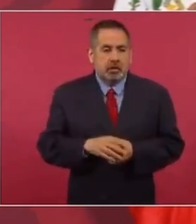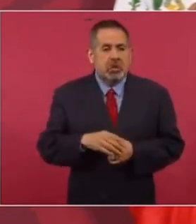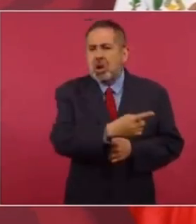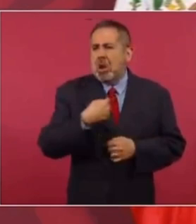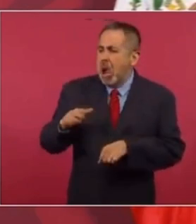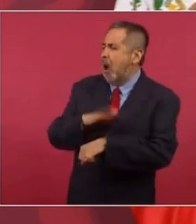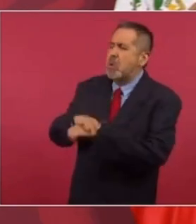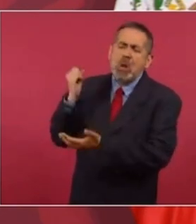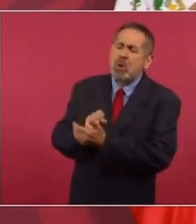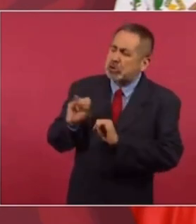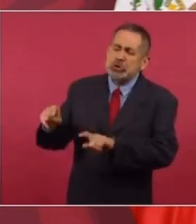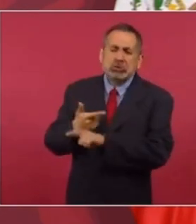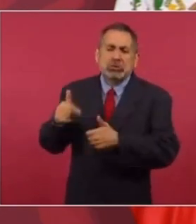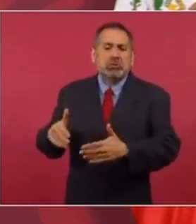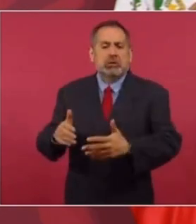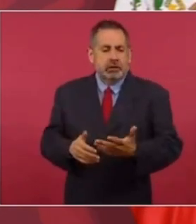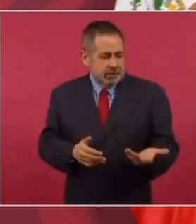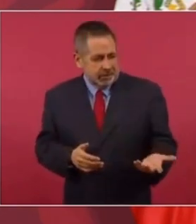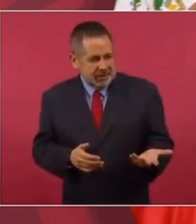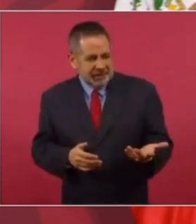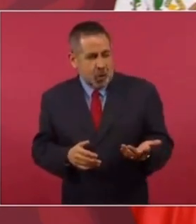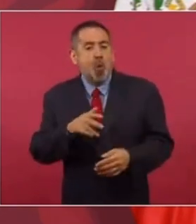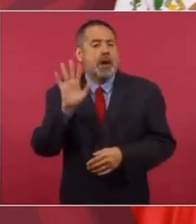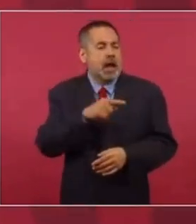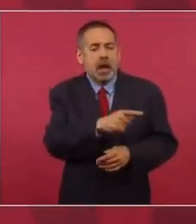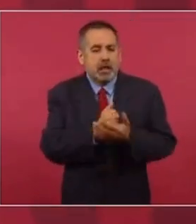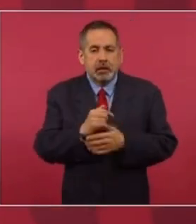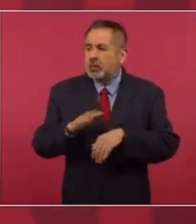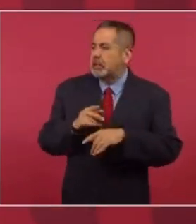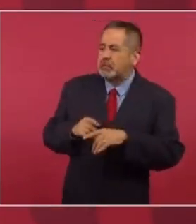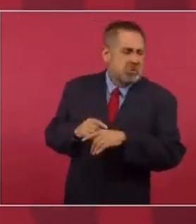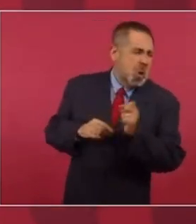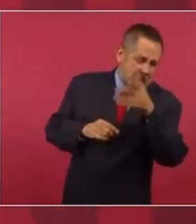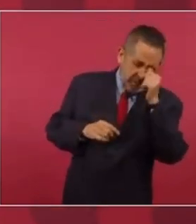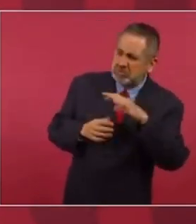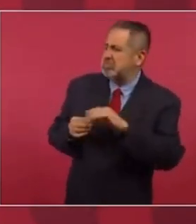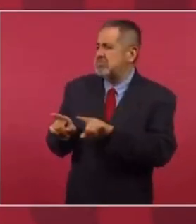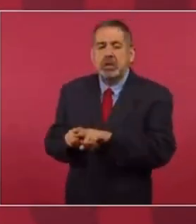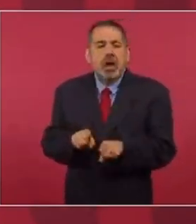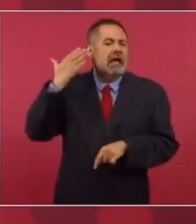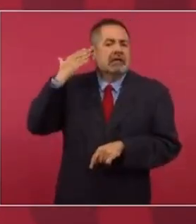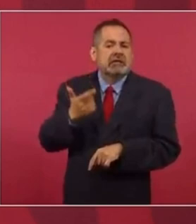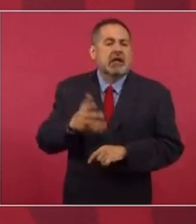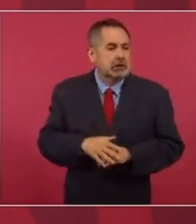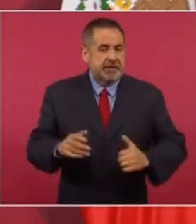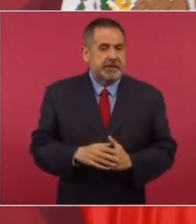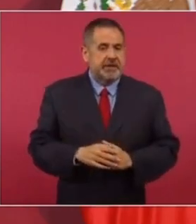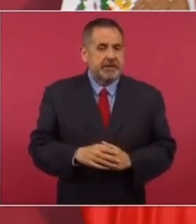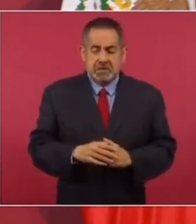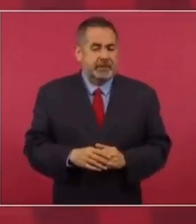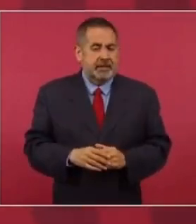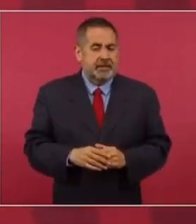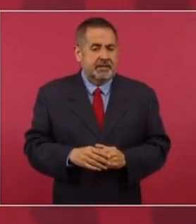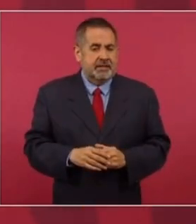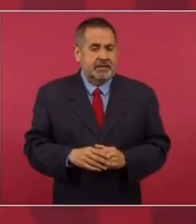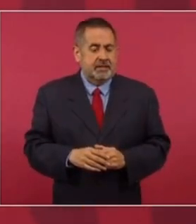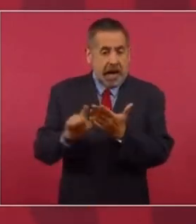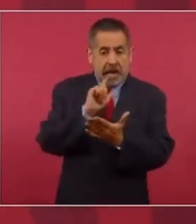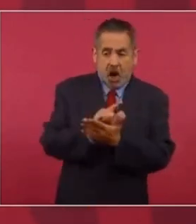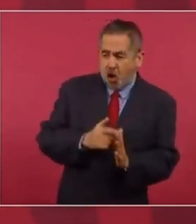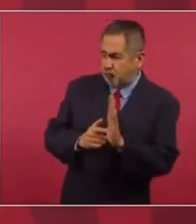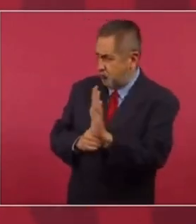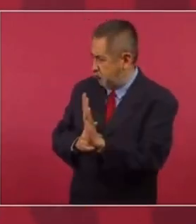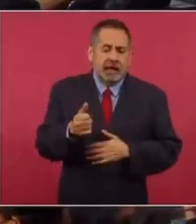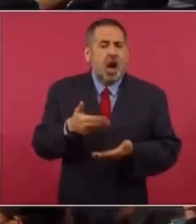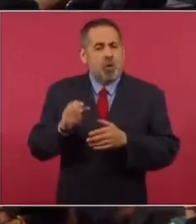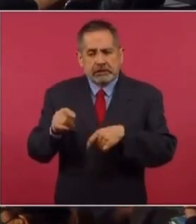aprobado la reforma constitucional. Era cosa de hacer lo mismo que hacían ellos, negociar. En todo caso, va la ley